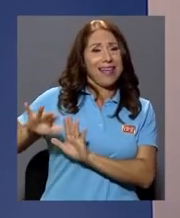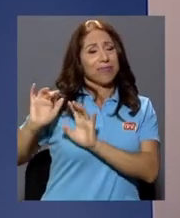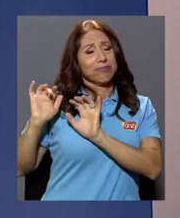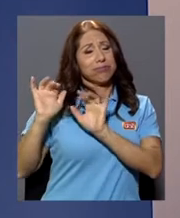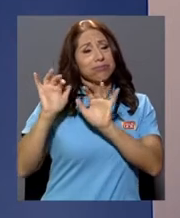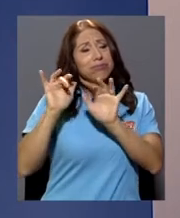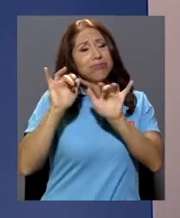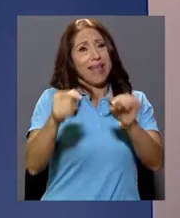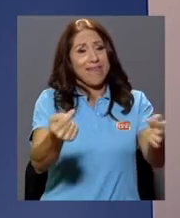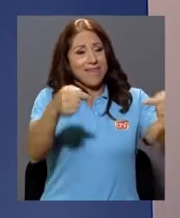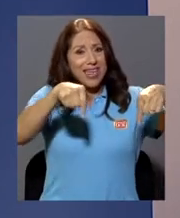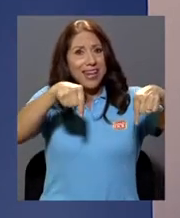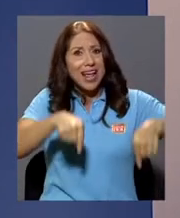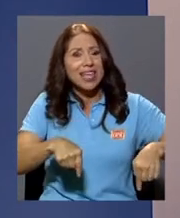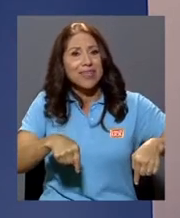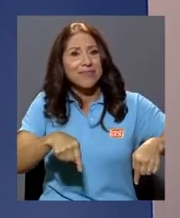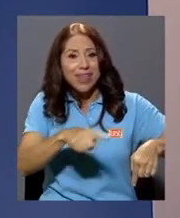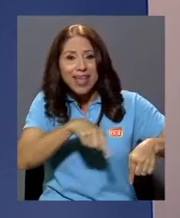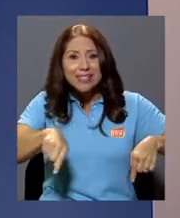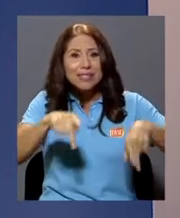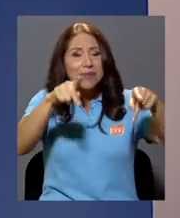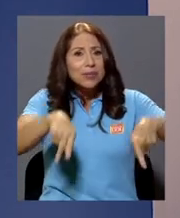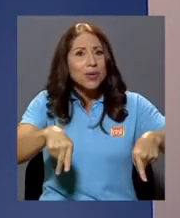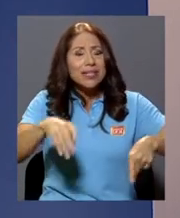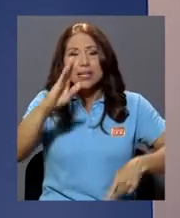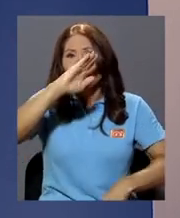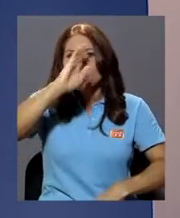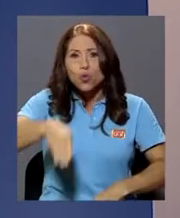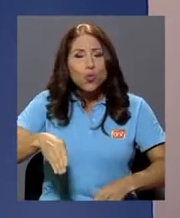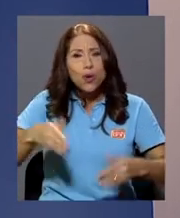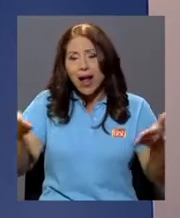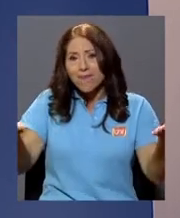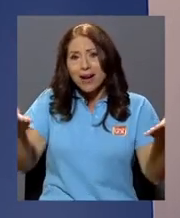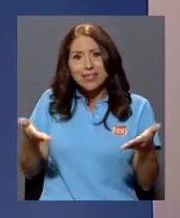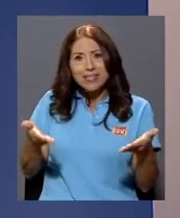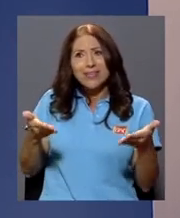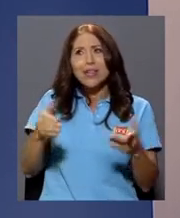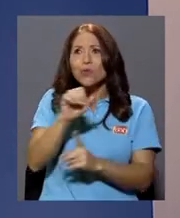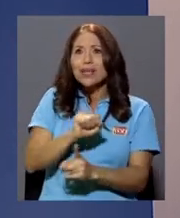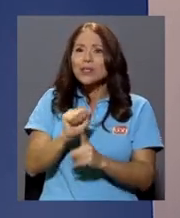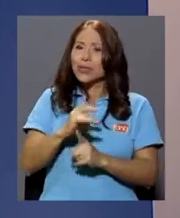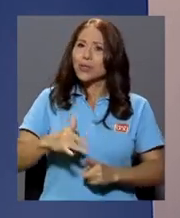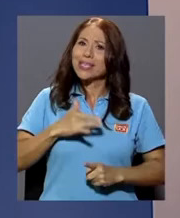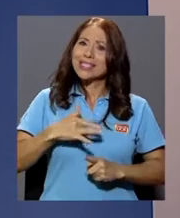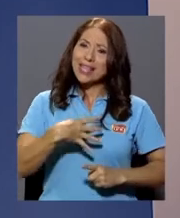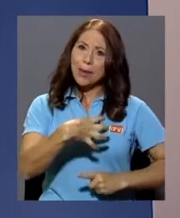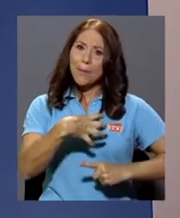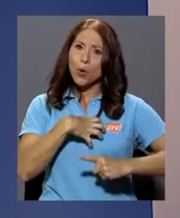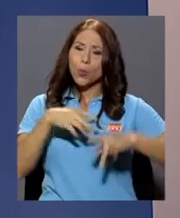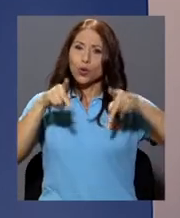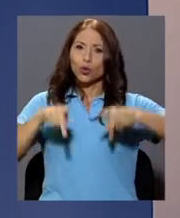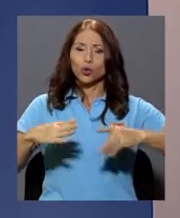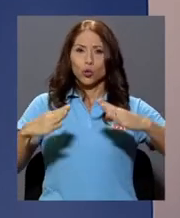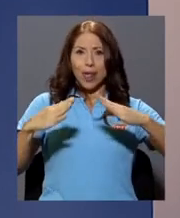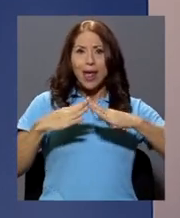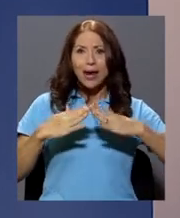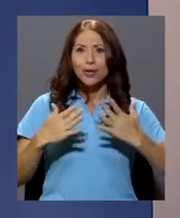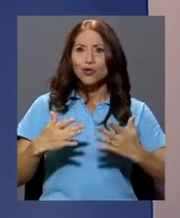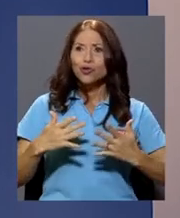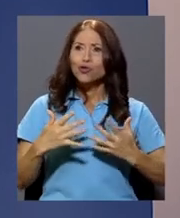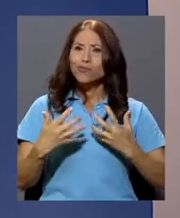nunca van a recibir de algún modo una situación en la que se sientan ciudadanos propios. Y